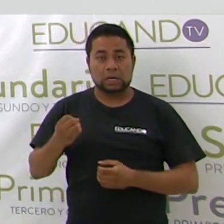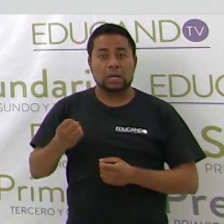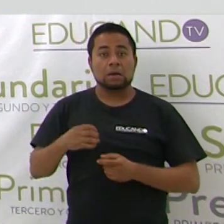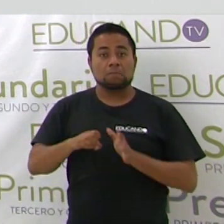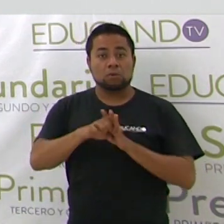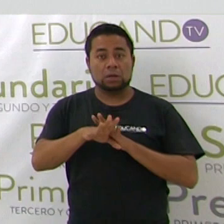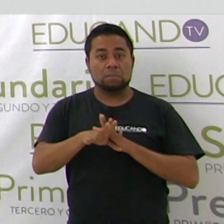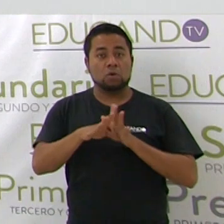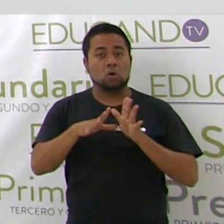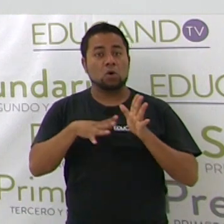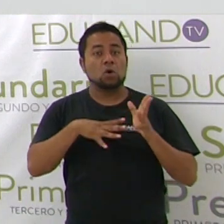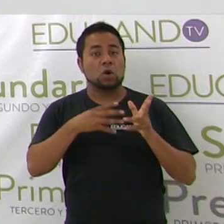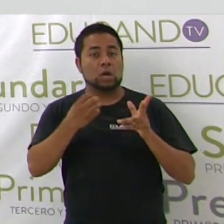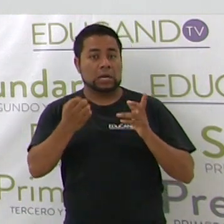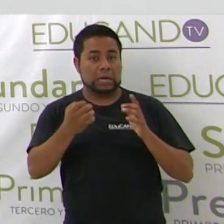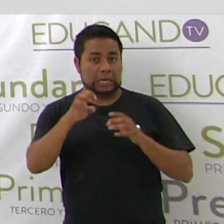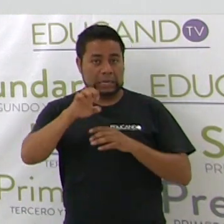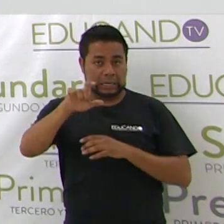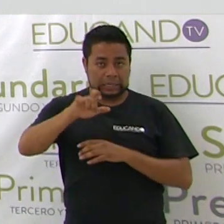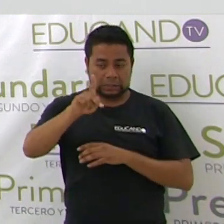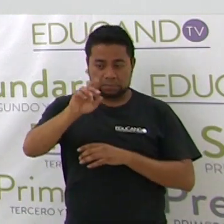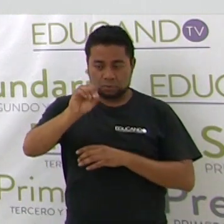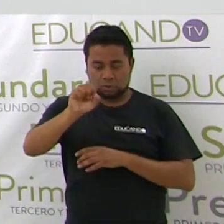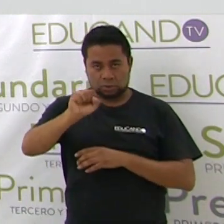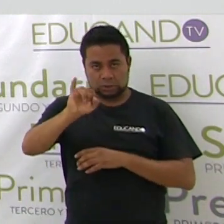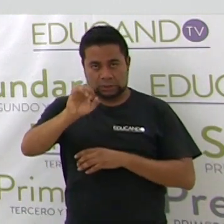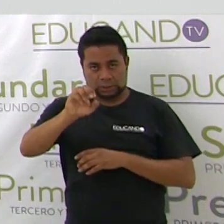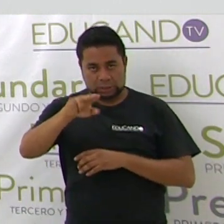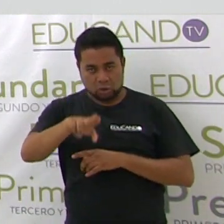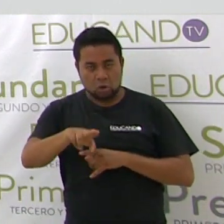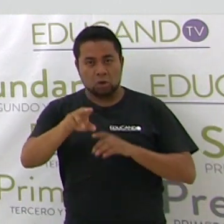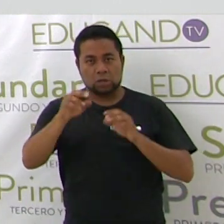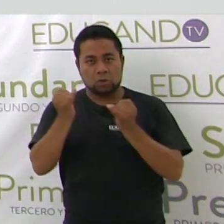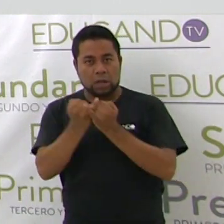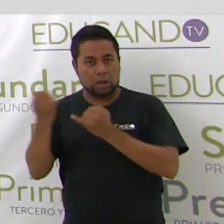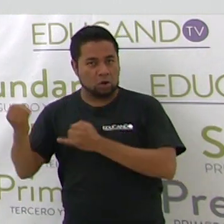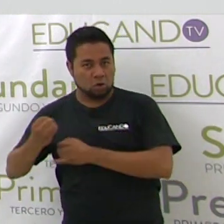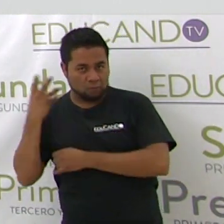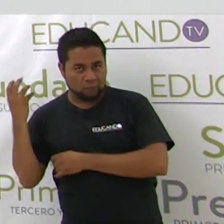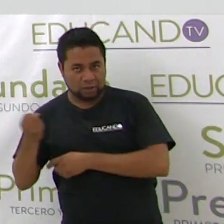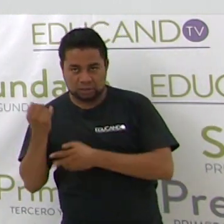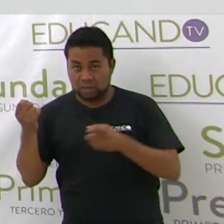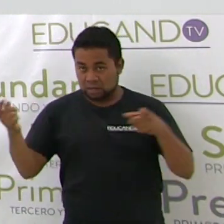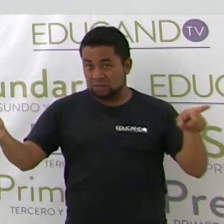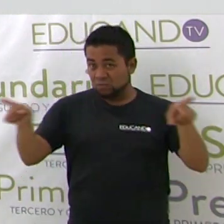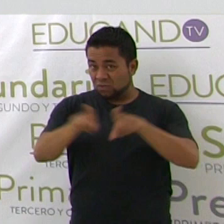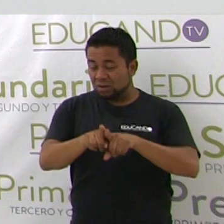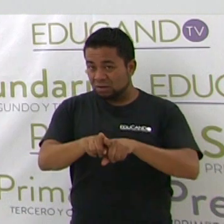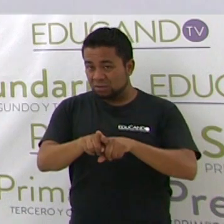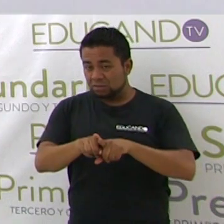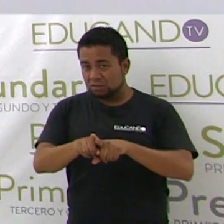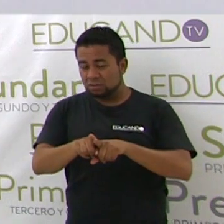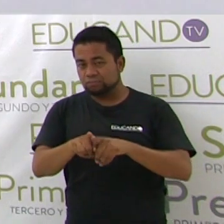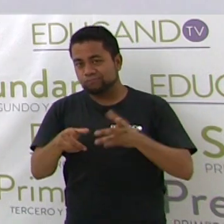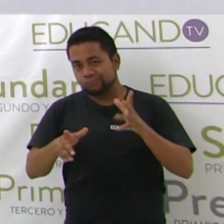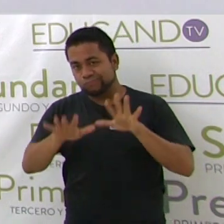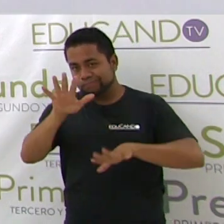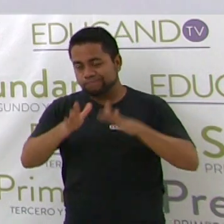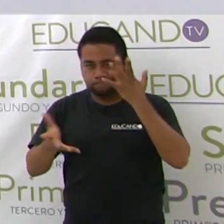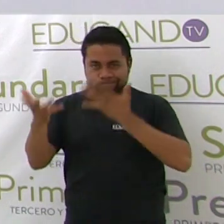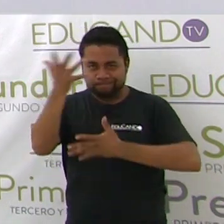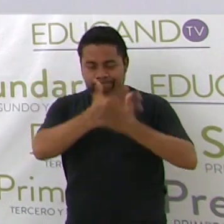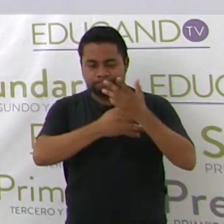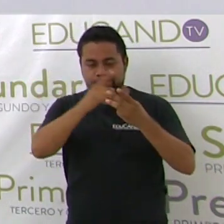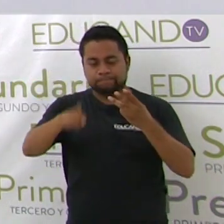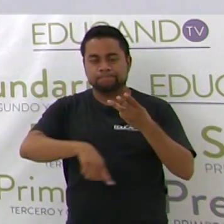lo mismo una conferencia que una exposición, porque en eso nos confundimos en algunas ocasiones. Tercera pregunta,